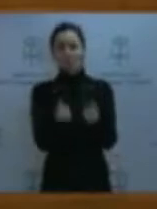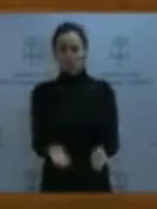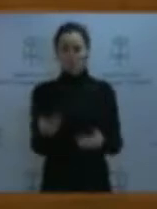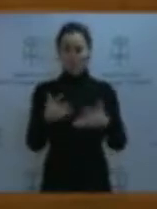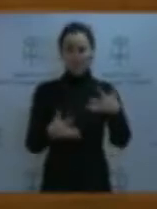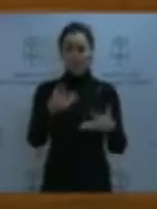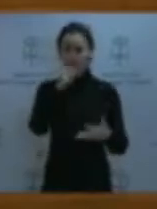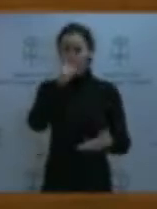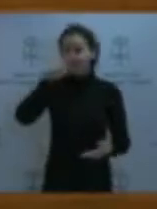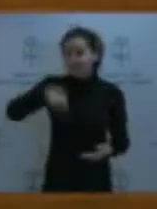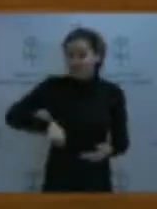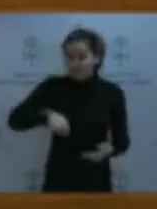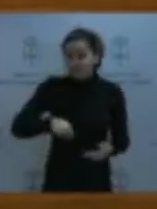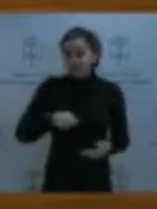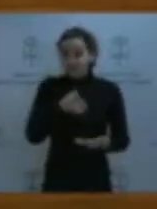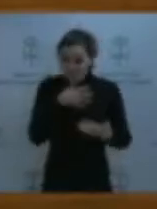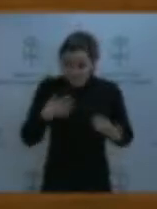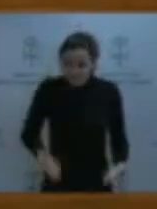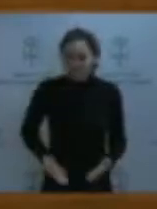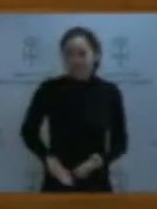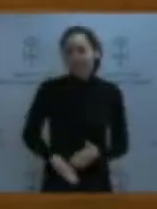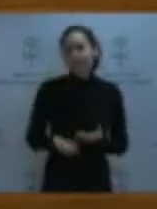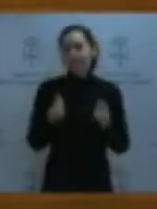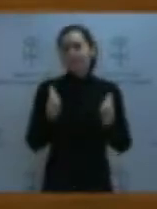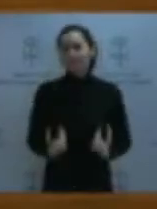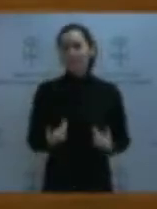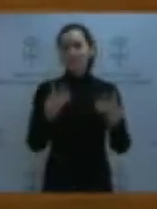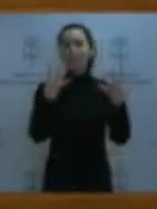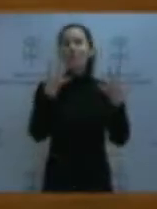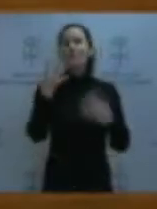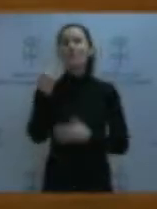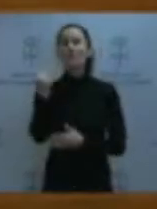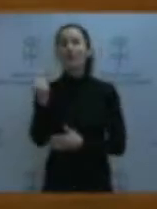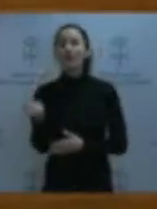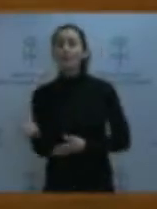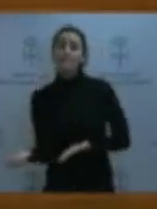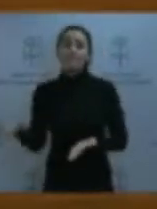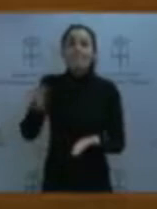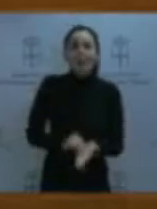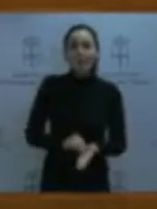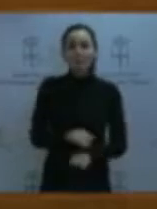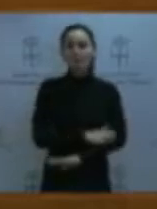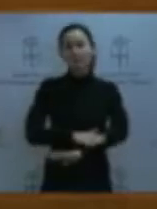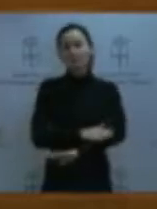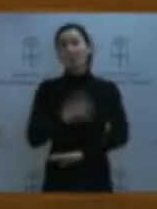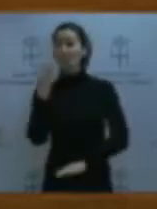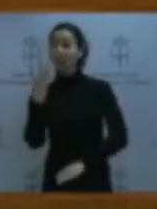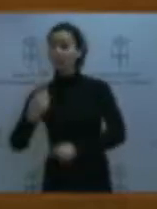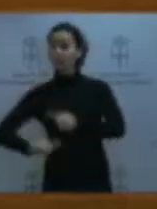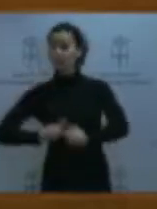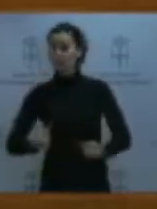las de este año, las que están en curso, y nos encontramos que son 9 millones los aportados por el Gobierno autonómico y 4 por las